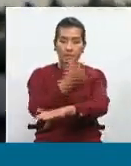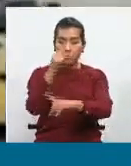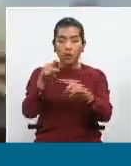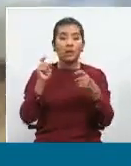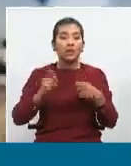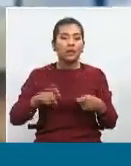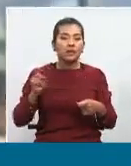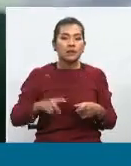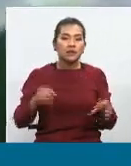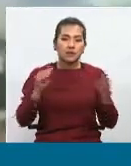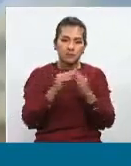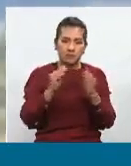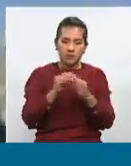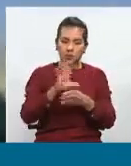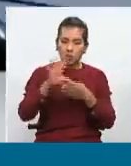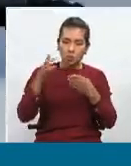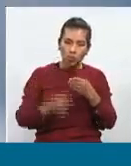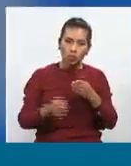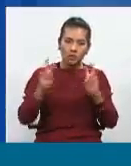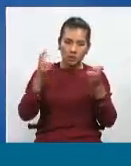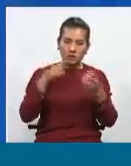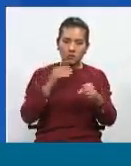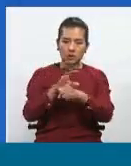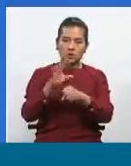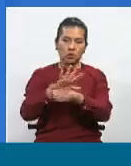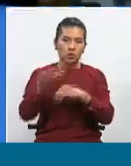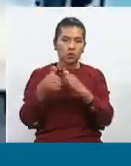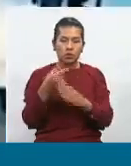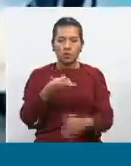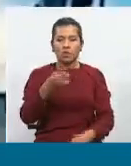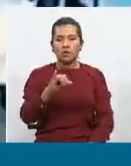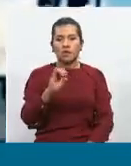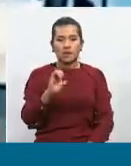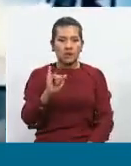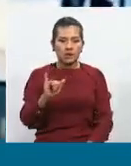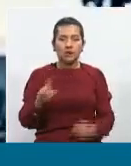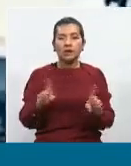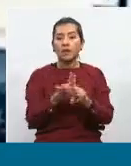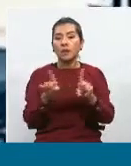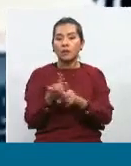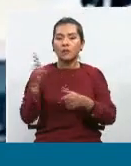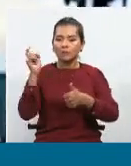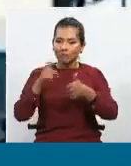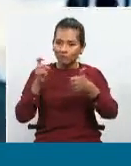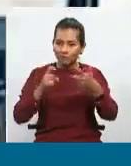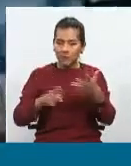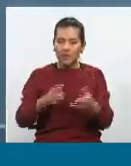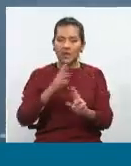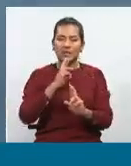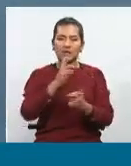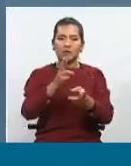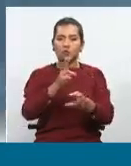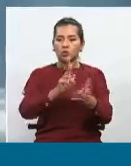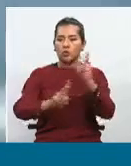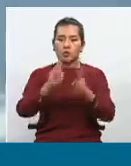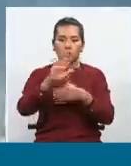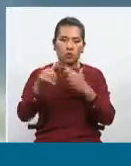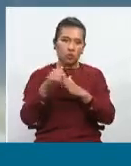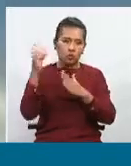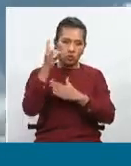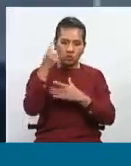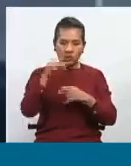no solo cumplir con las recomendaciones de la GIEI, sino además es necesario responder al pueblo boliviano en esa